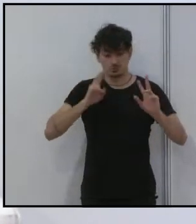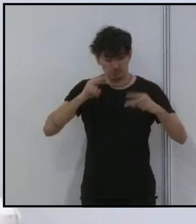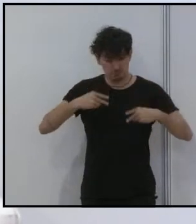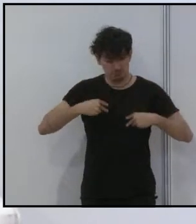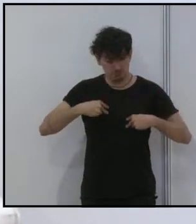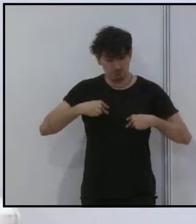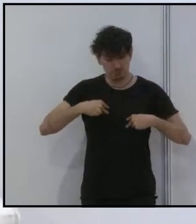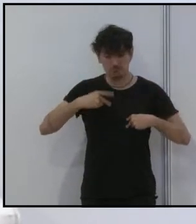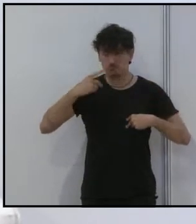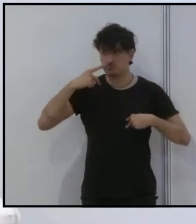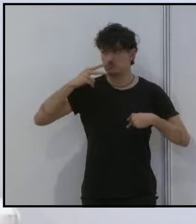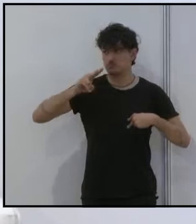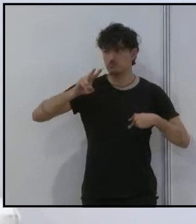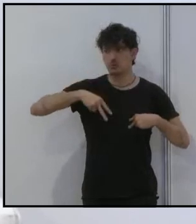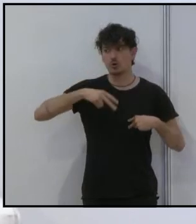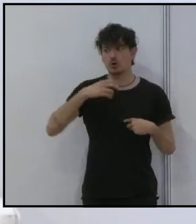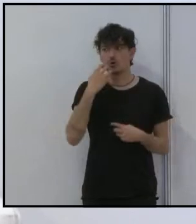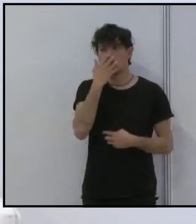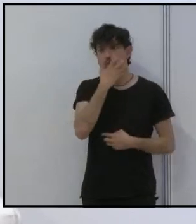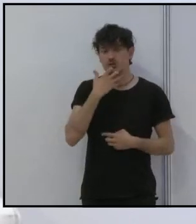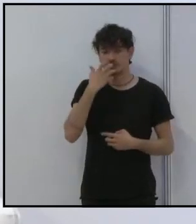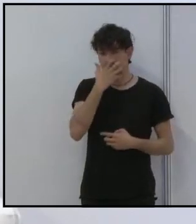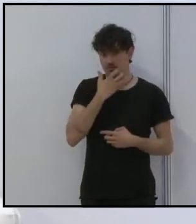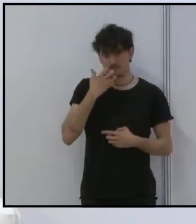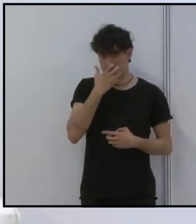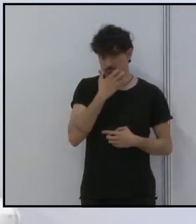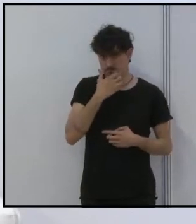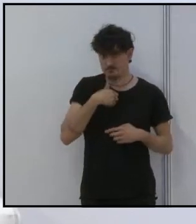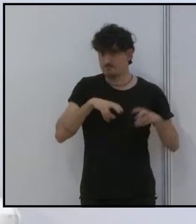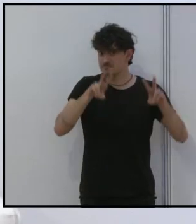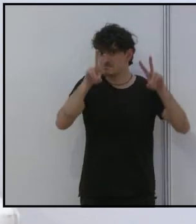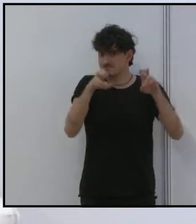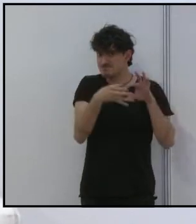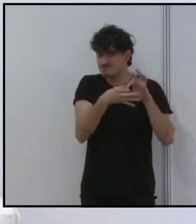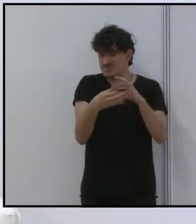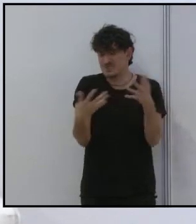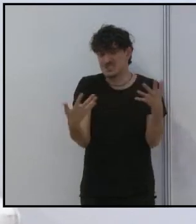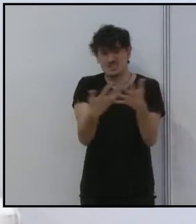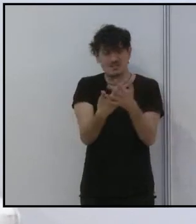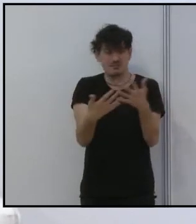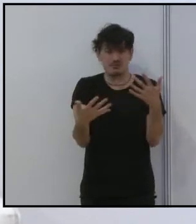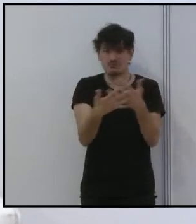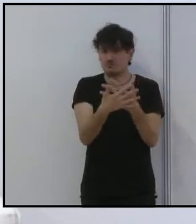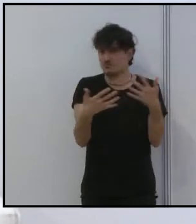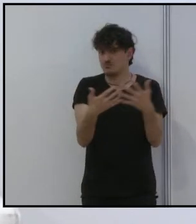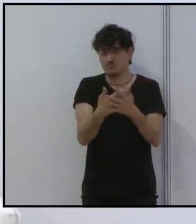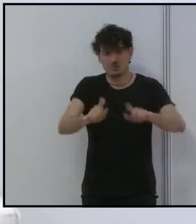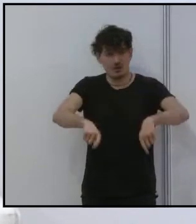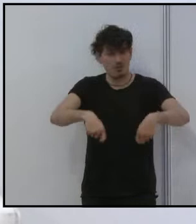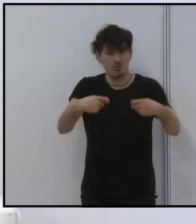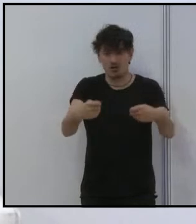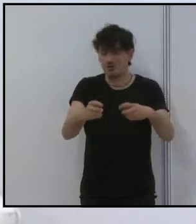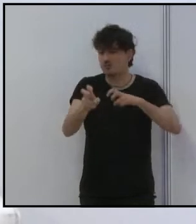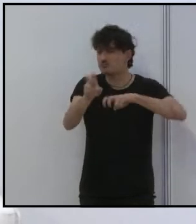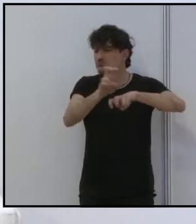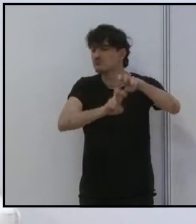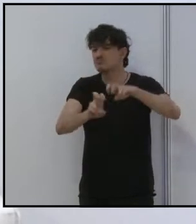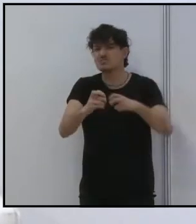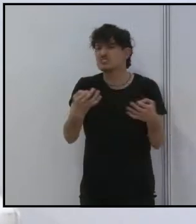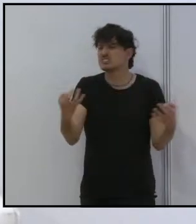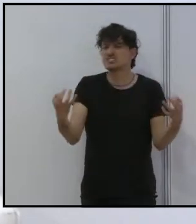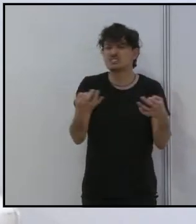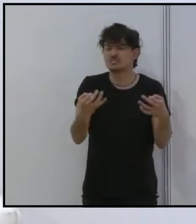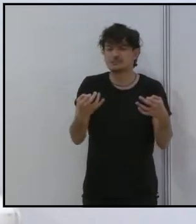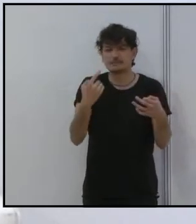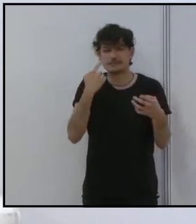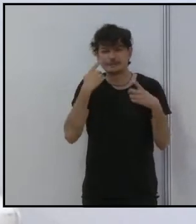básicamente cuentista. Mis temas se relacionan con lo híbrido, la naturaleza, la búsqueda de una forma en la que se pueda plasmar